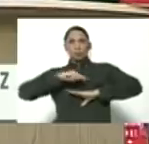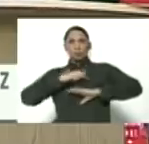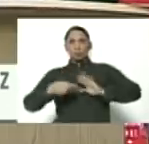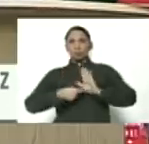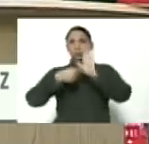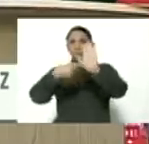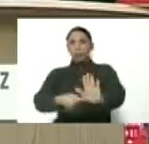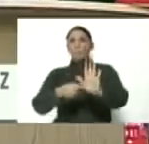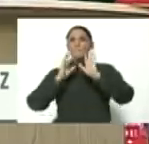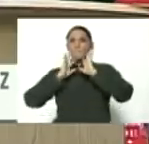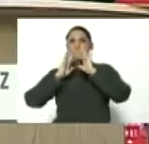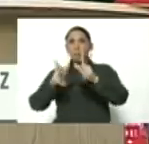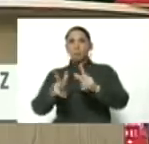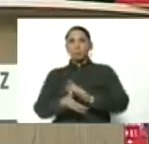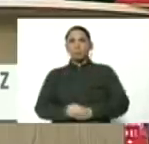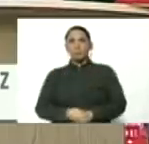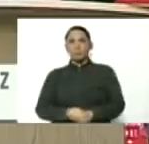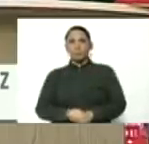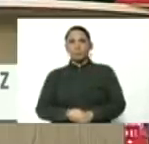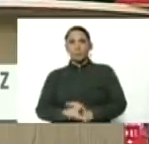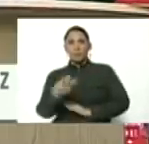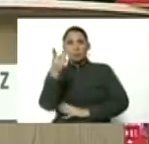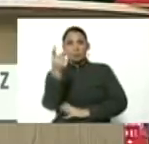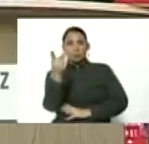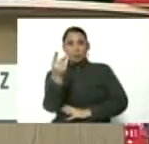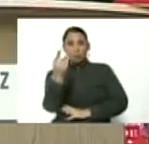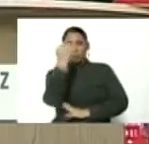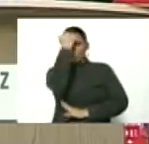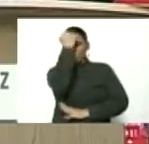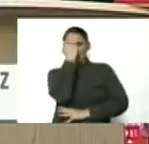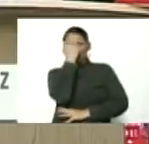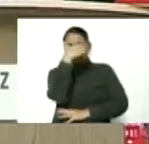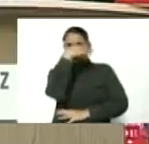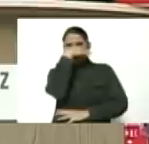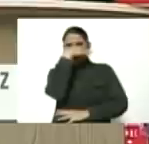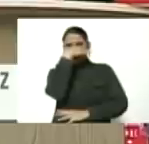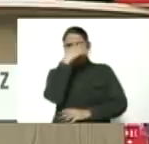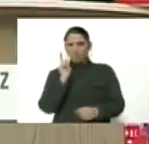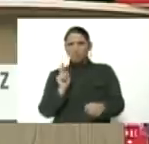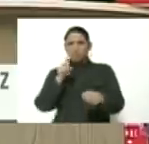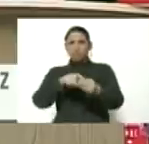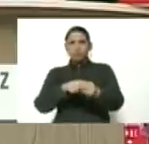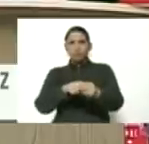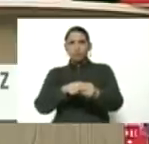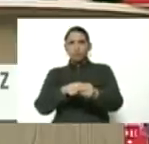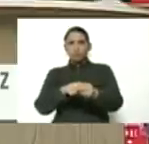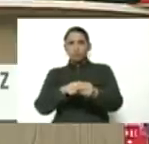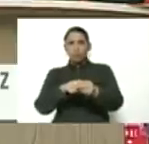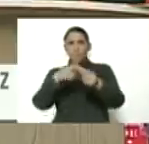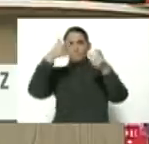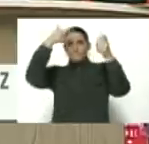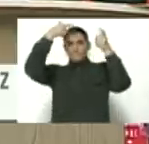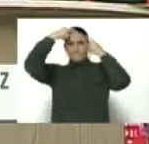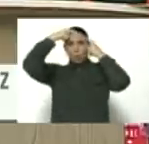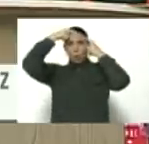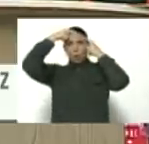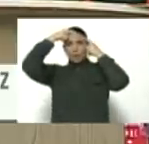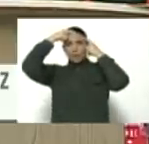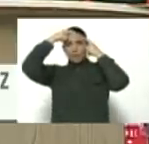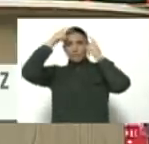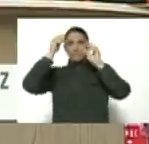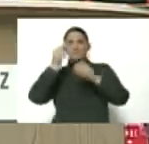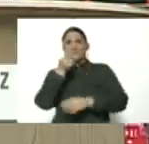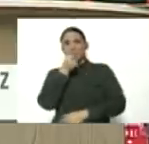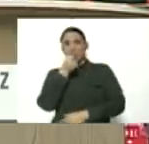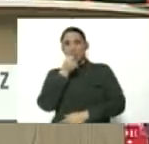el testimonio del segundo terrorista perteneciente a las Boinas Verdes, perteneciente a las Fuerzas Especiales